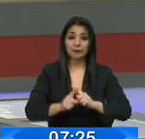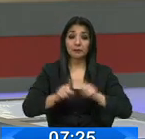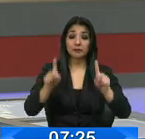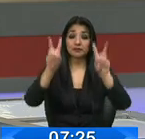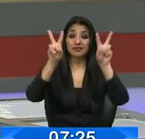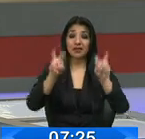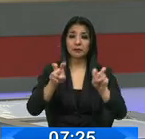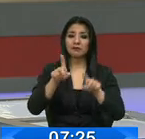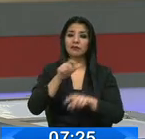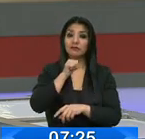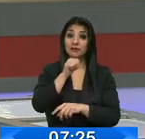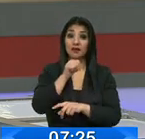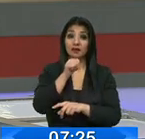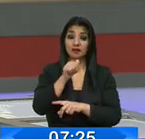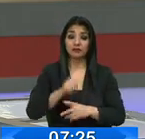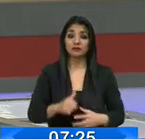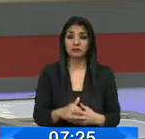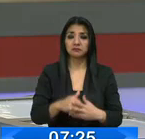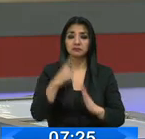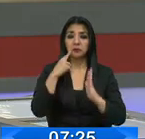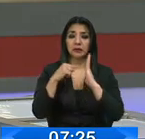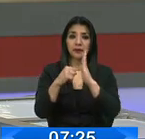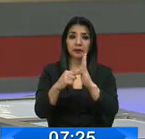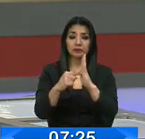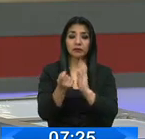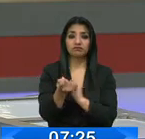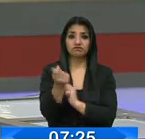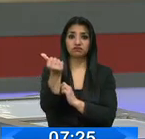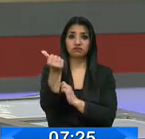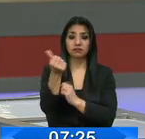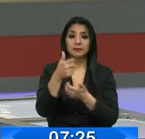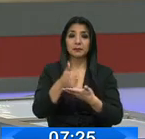temas que preocupan. Por ejemplo, la posibilidad de eliminar